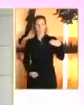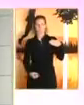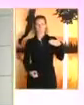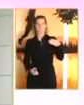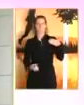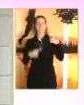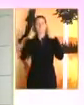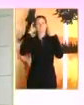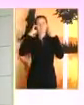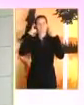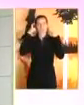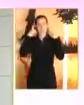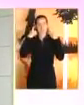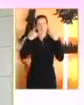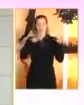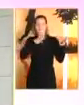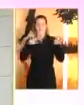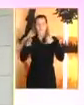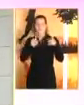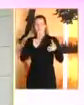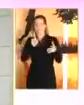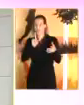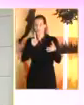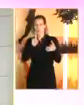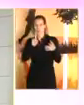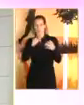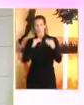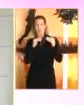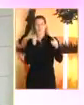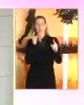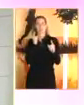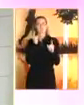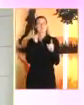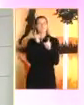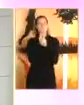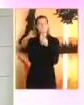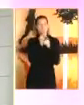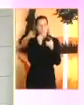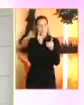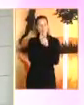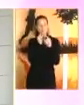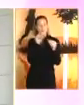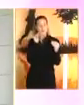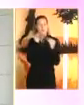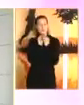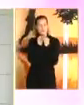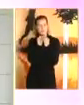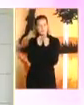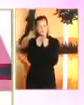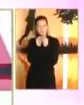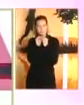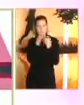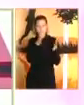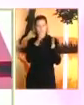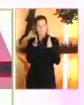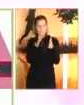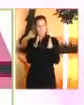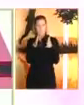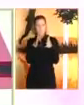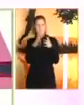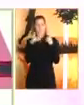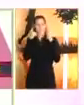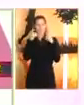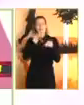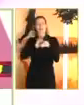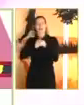Intenten que no sea aproximado, sino que se acerque lo más posible. Si tienen una regla graduada al lado, se hace perfectamente con eso. El alcohol lo dejamos